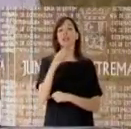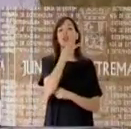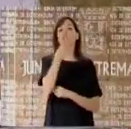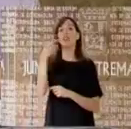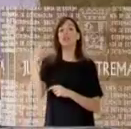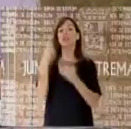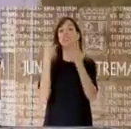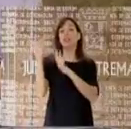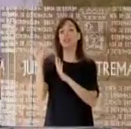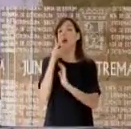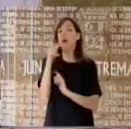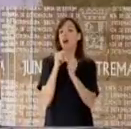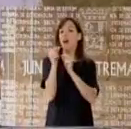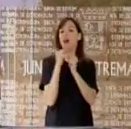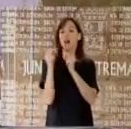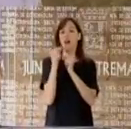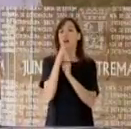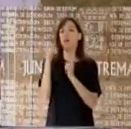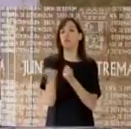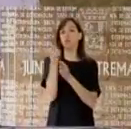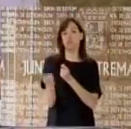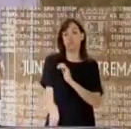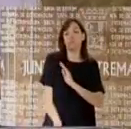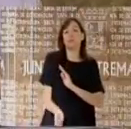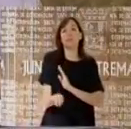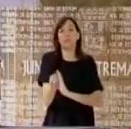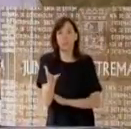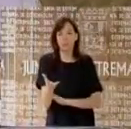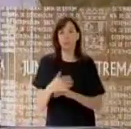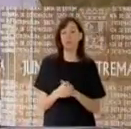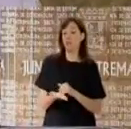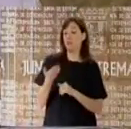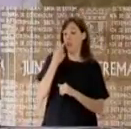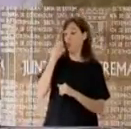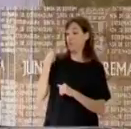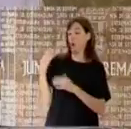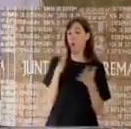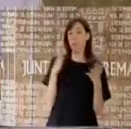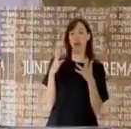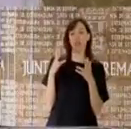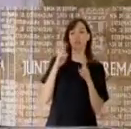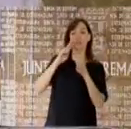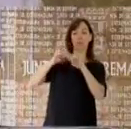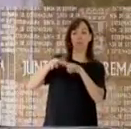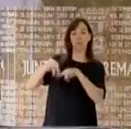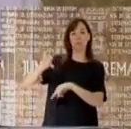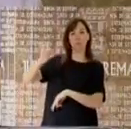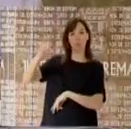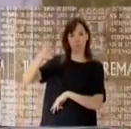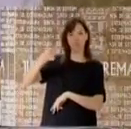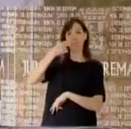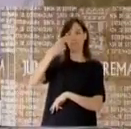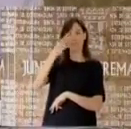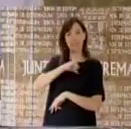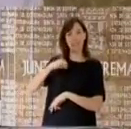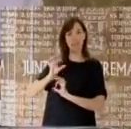finca municipal que ya fue declarada de interés singular en marzo del año pasado. La Junta, la Consejería de Medio Ambiente y